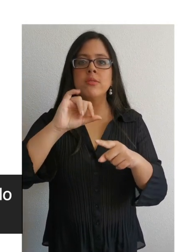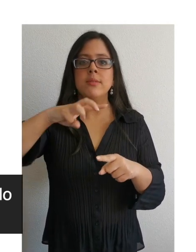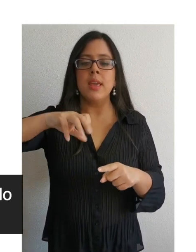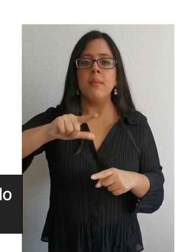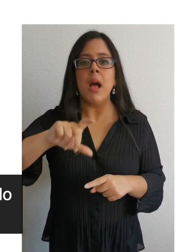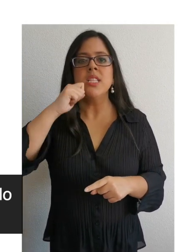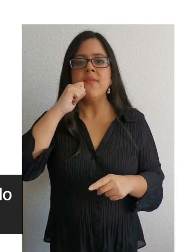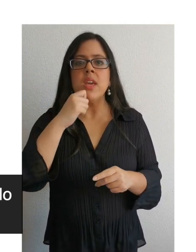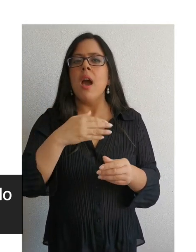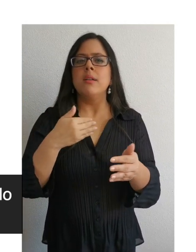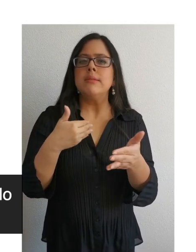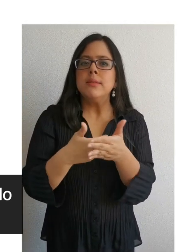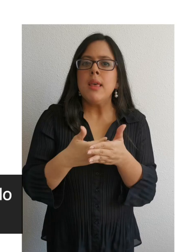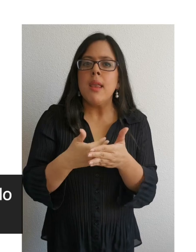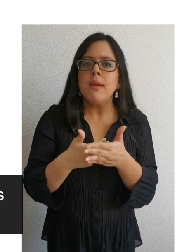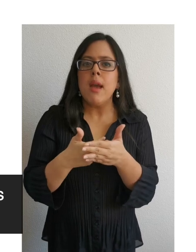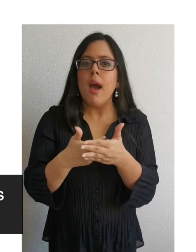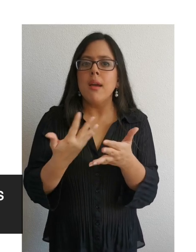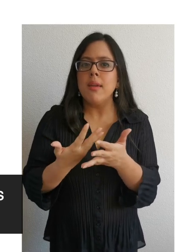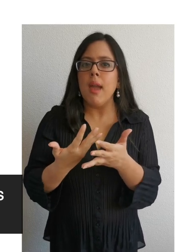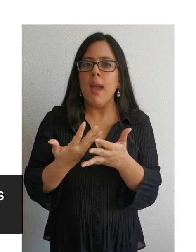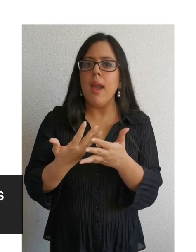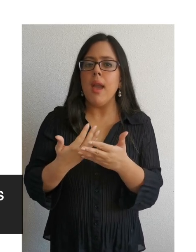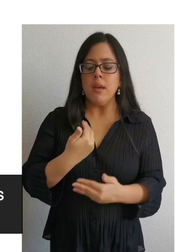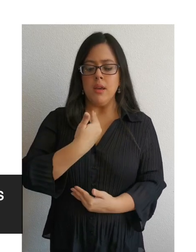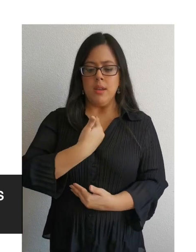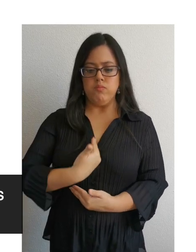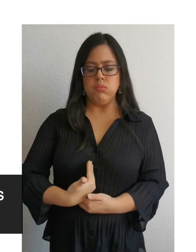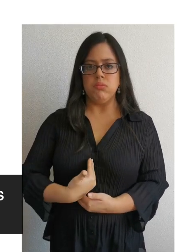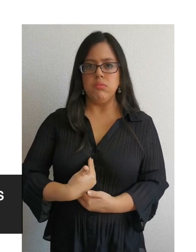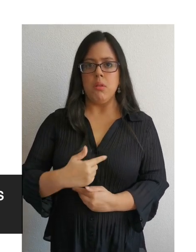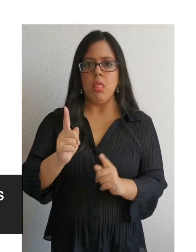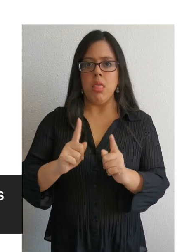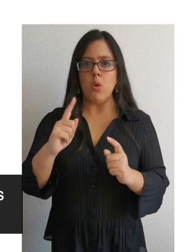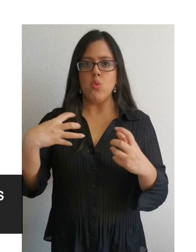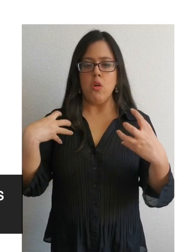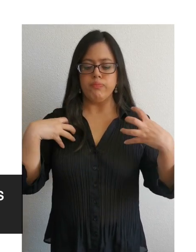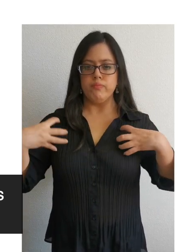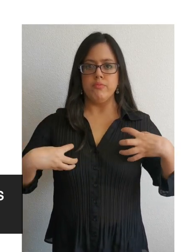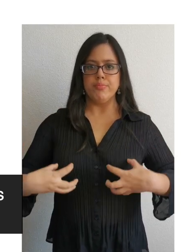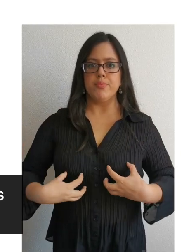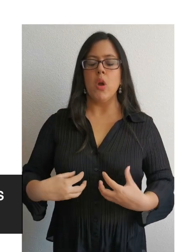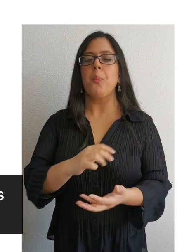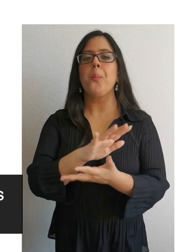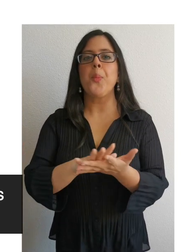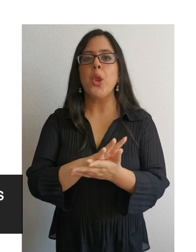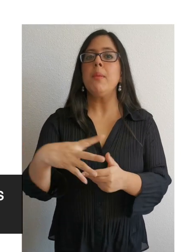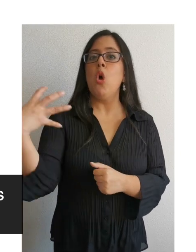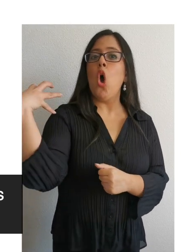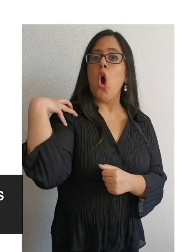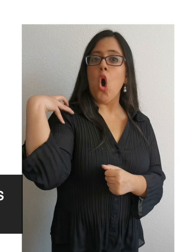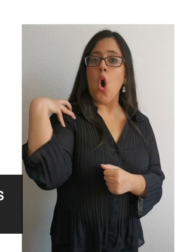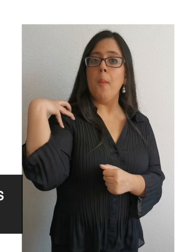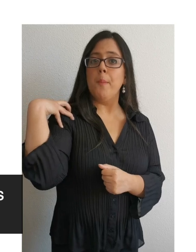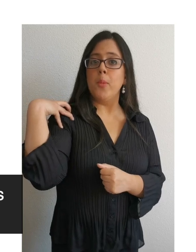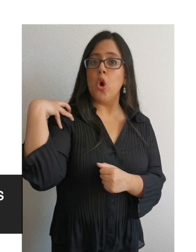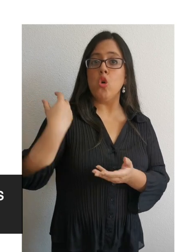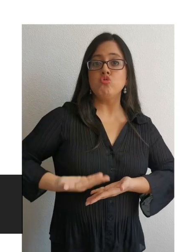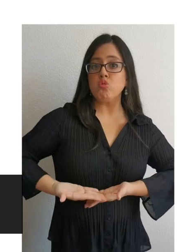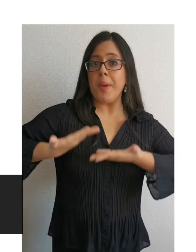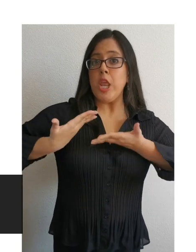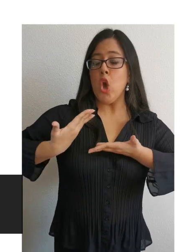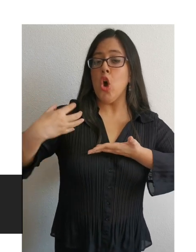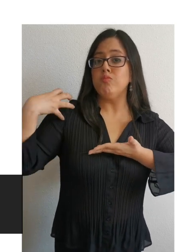que se encuentra cerca o próximo del punto de articulación de los miembros. lo que es hombro para miembro